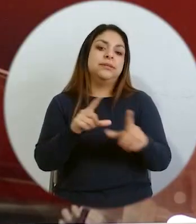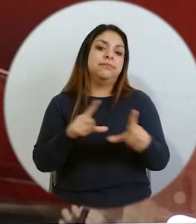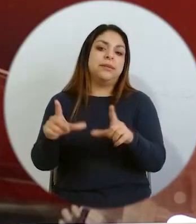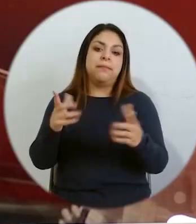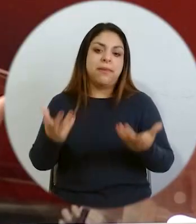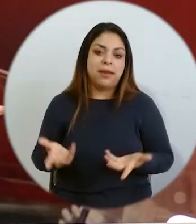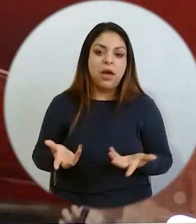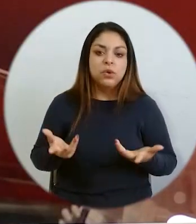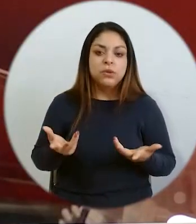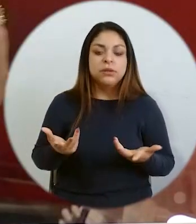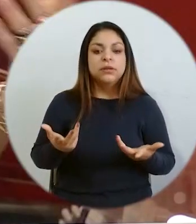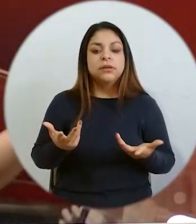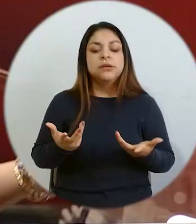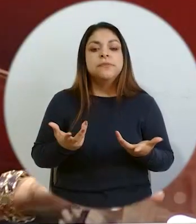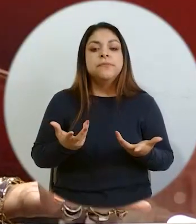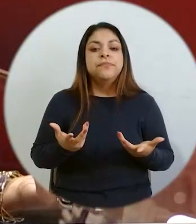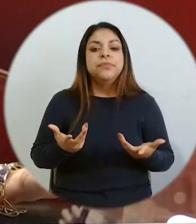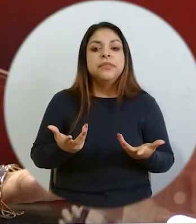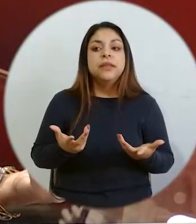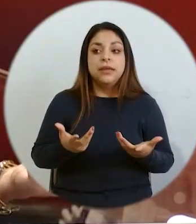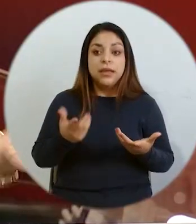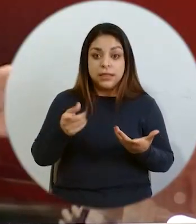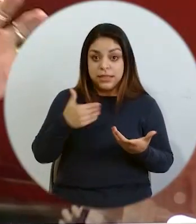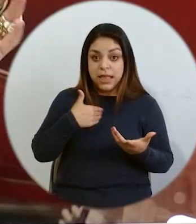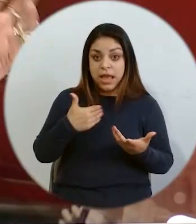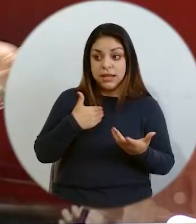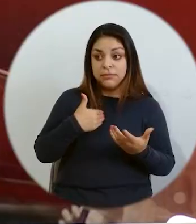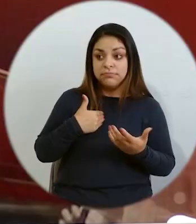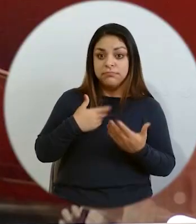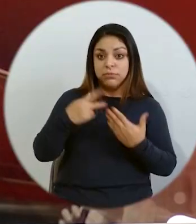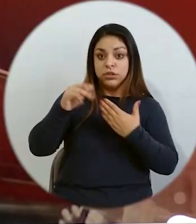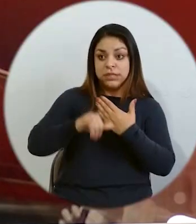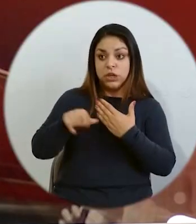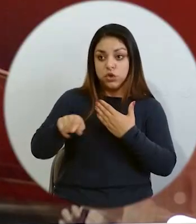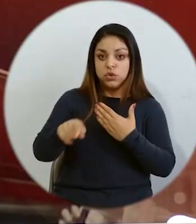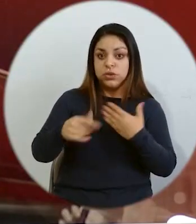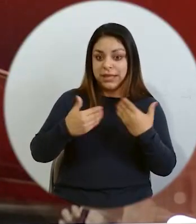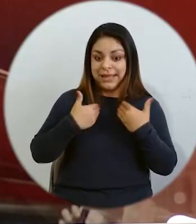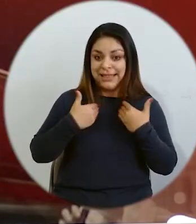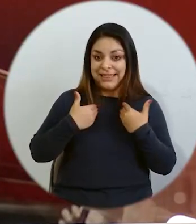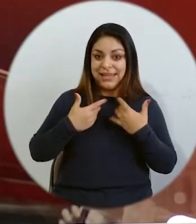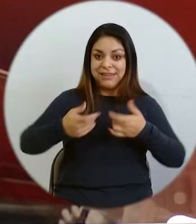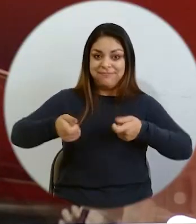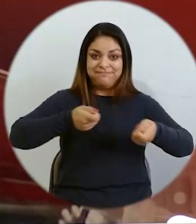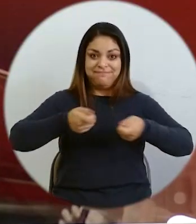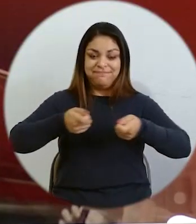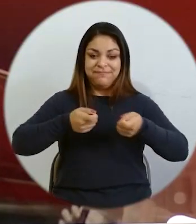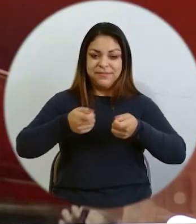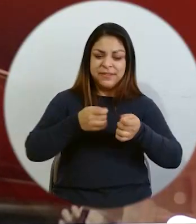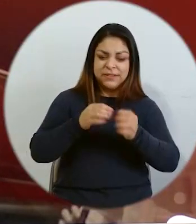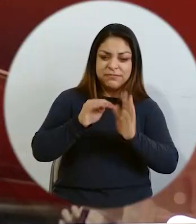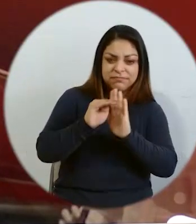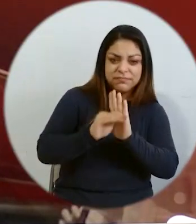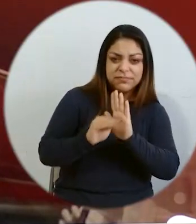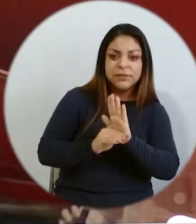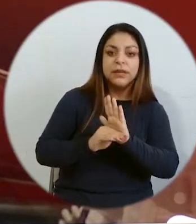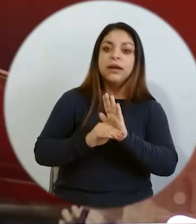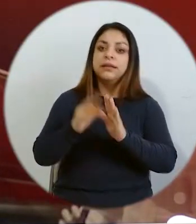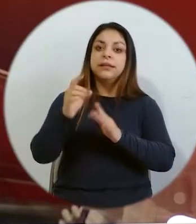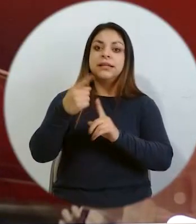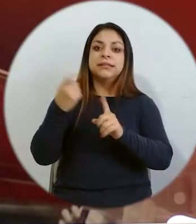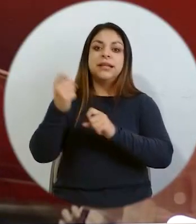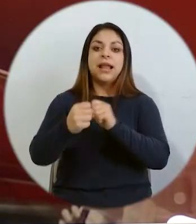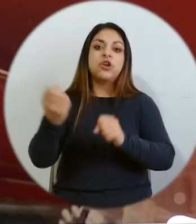preparados. También celebramos que hay ahorita algunos proyectos que buscan generar estas regulaciones, y el Ministerio de Educación Pública desde el año